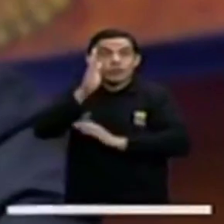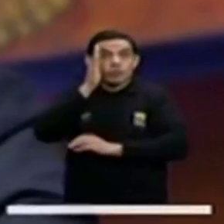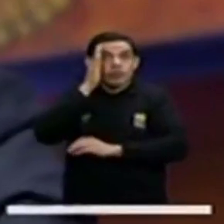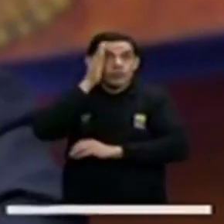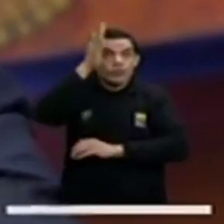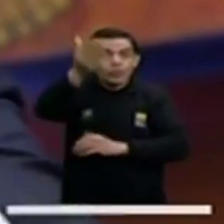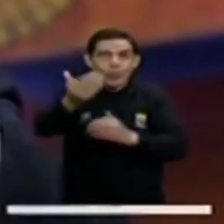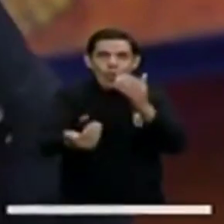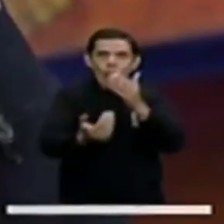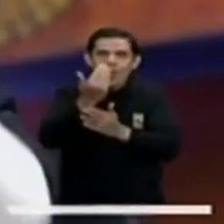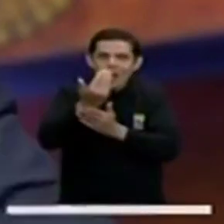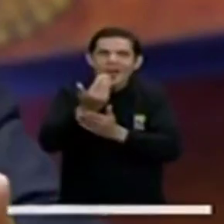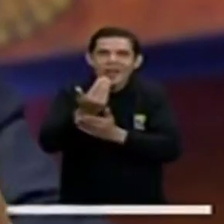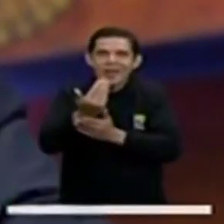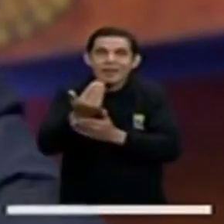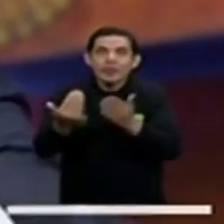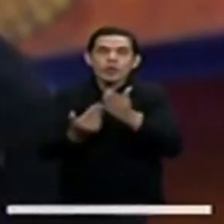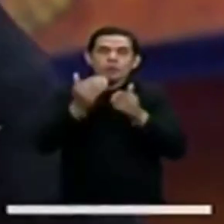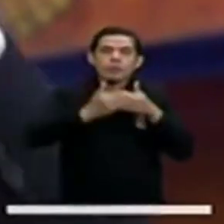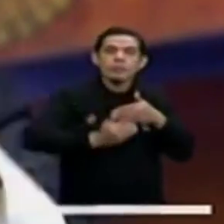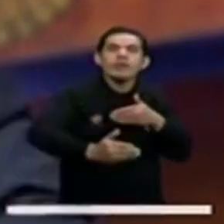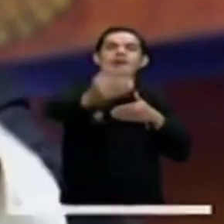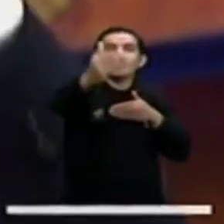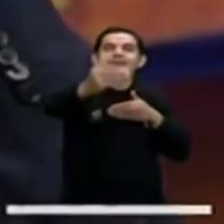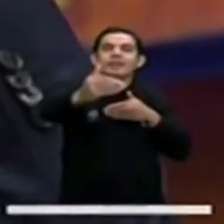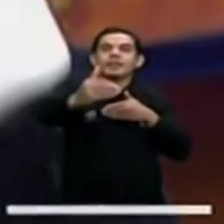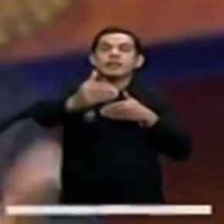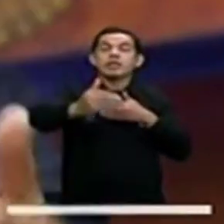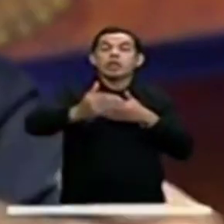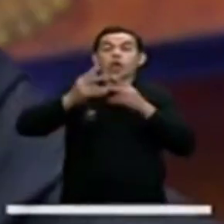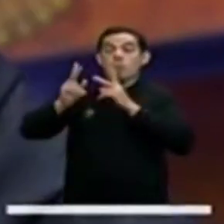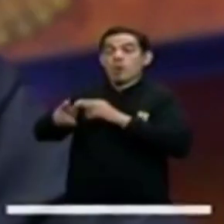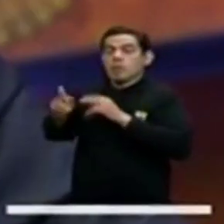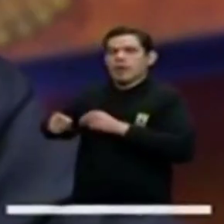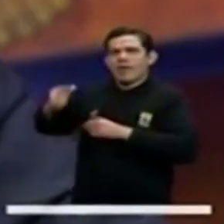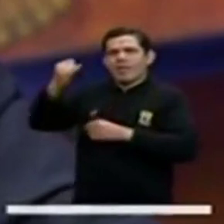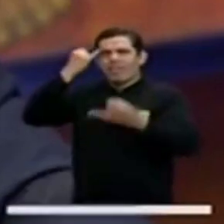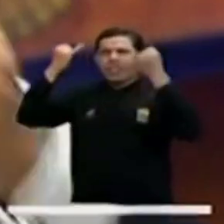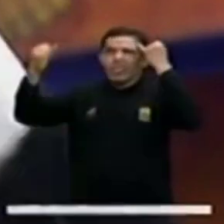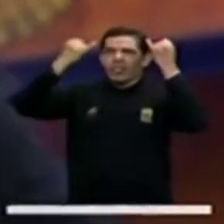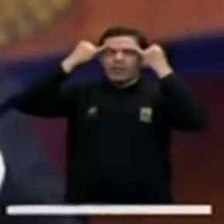destino, de un nuevo tiempo. Es sacudirnos de las taras del pasado y